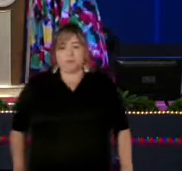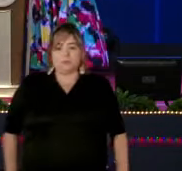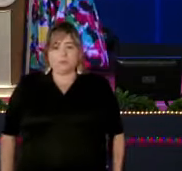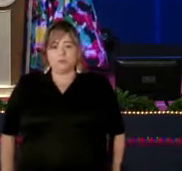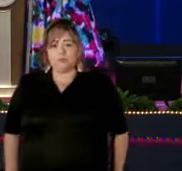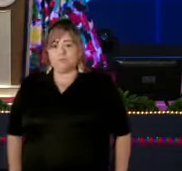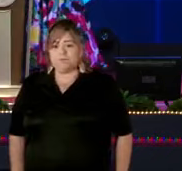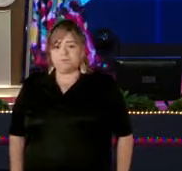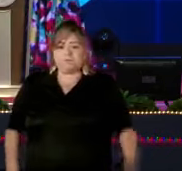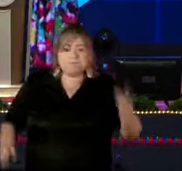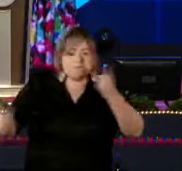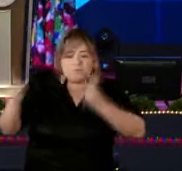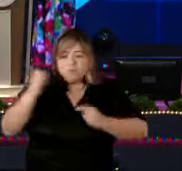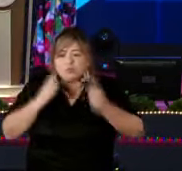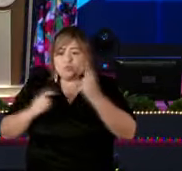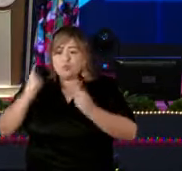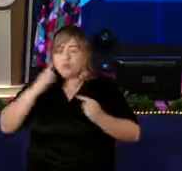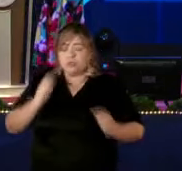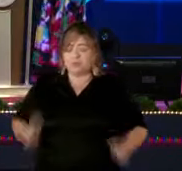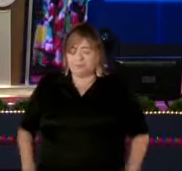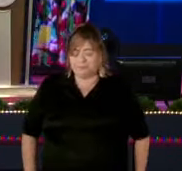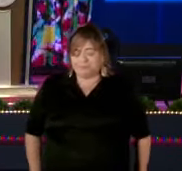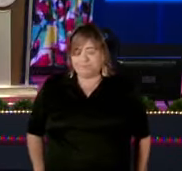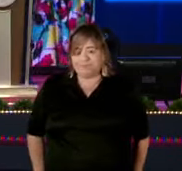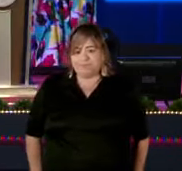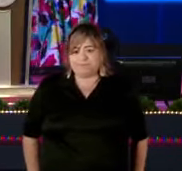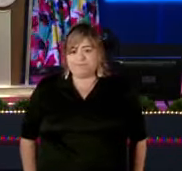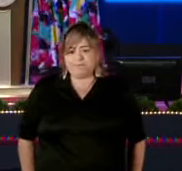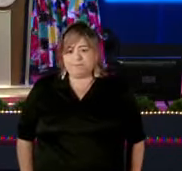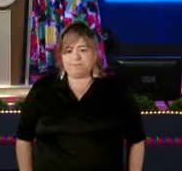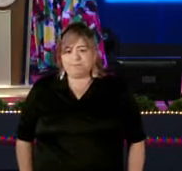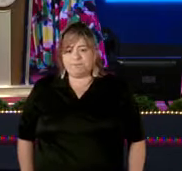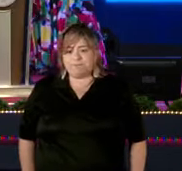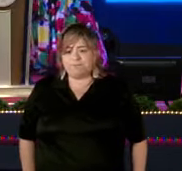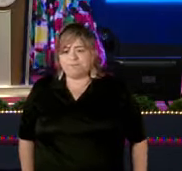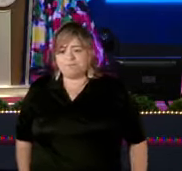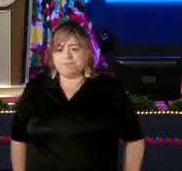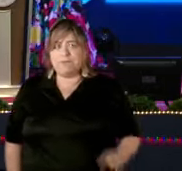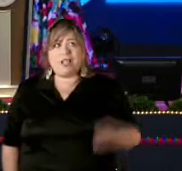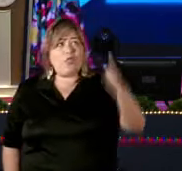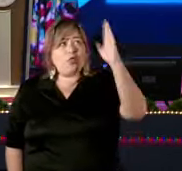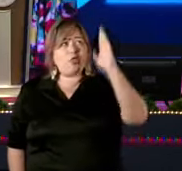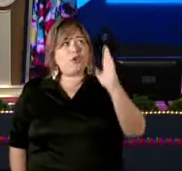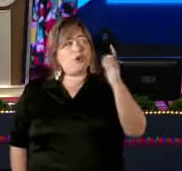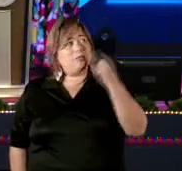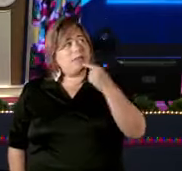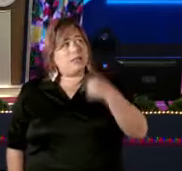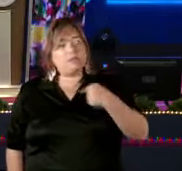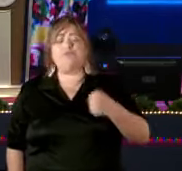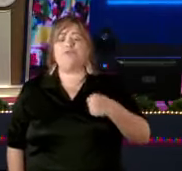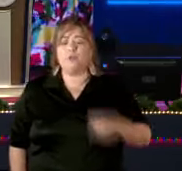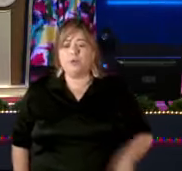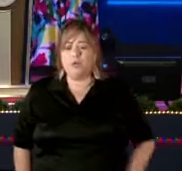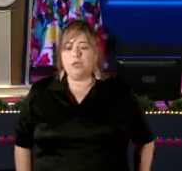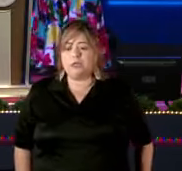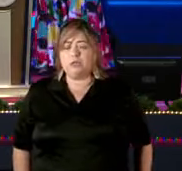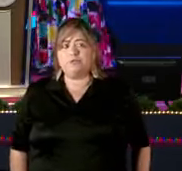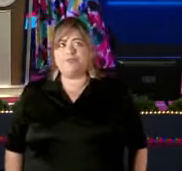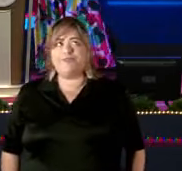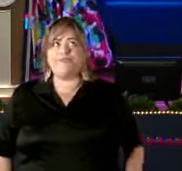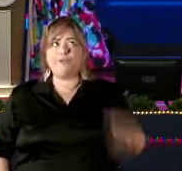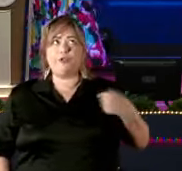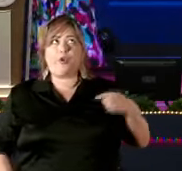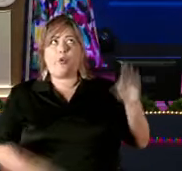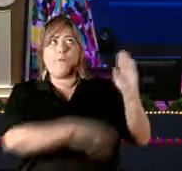el valle de lágrimas. Atraviésalo. Mantente en movimiento, haciendo lo que Dios te llamó a hacer. Que mientras tú te ocupas de lo de